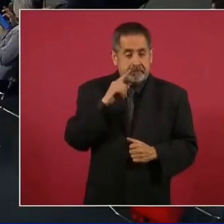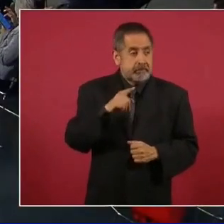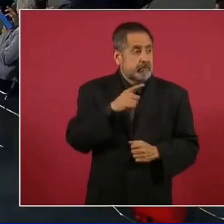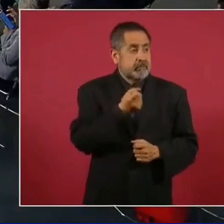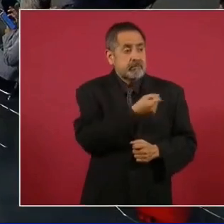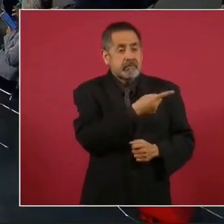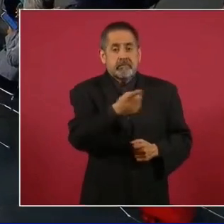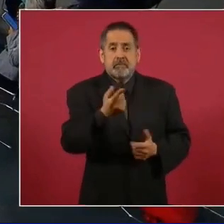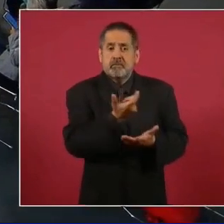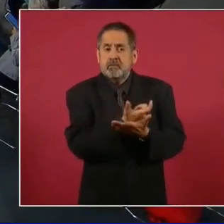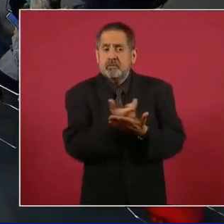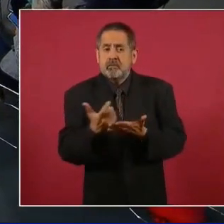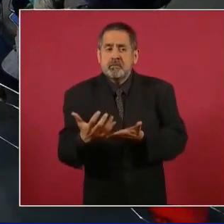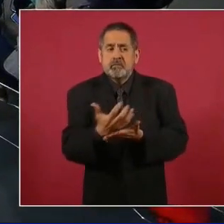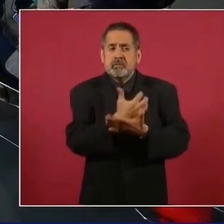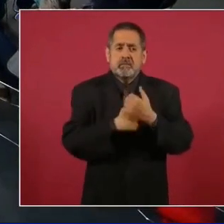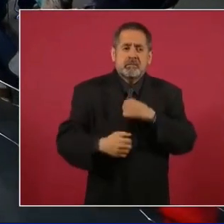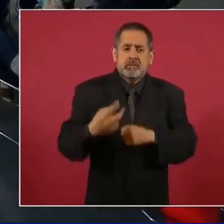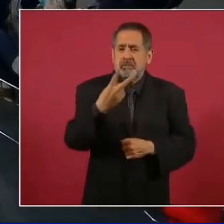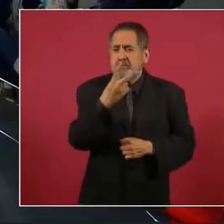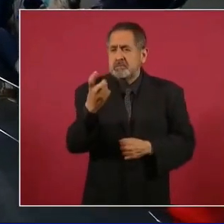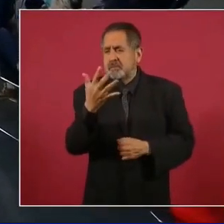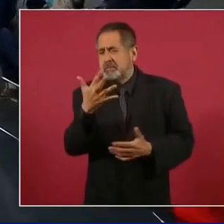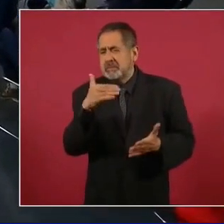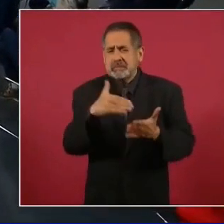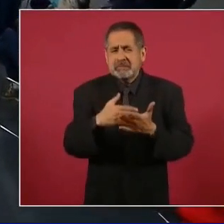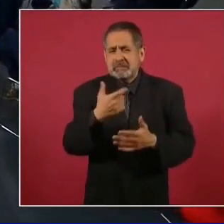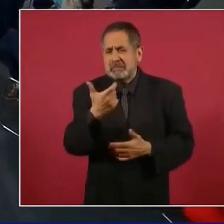200,000 pesos, 250,000